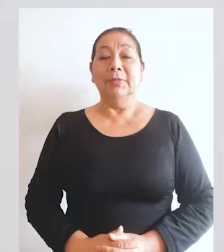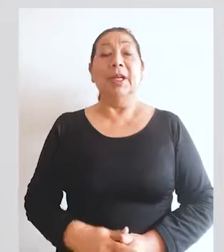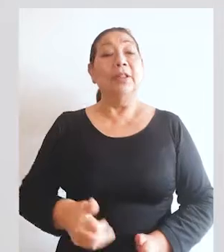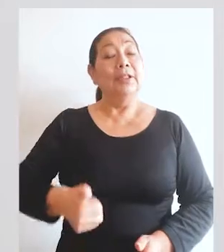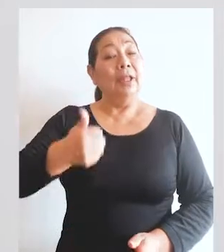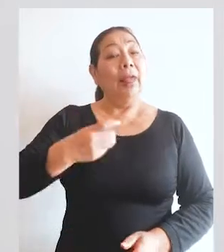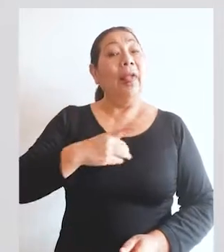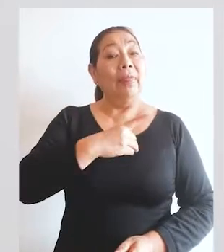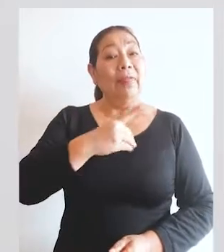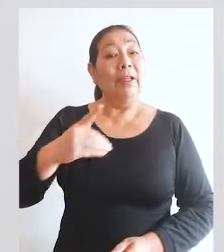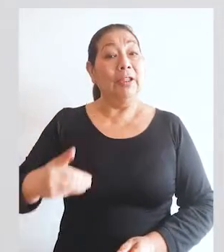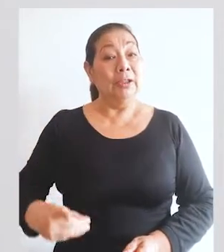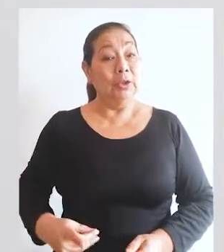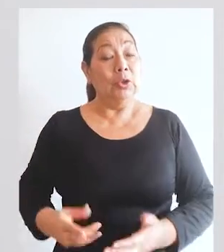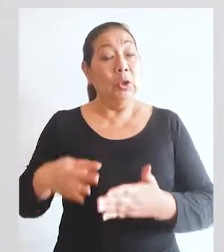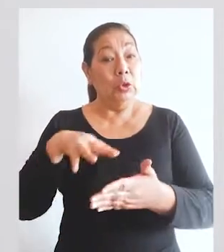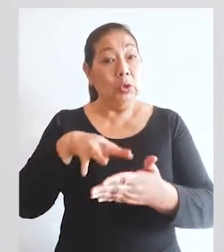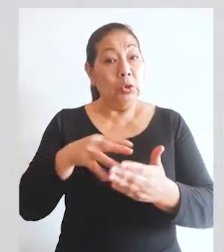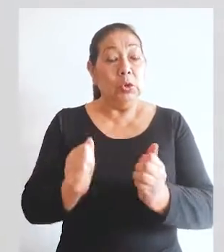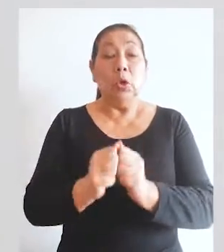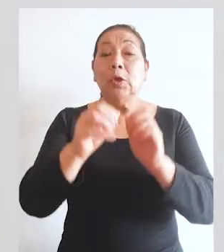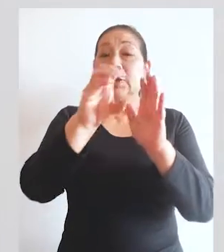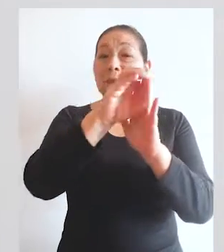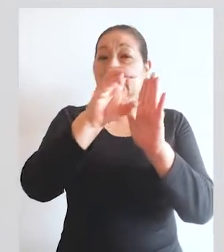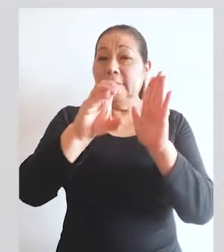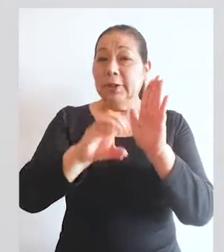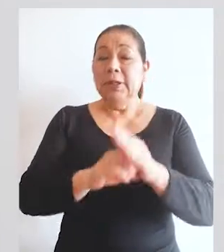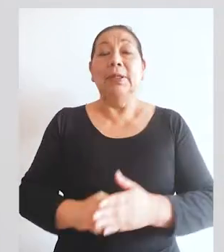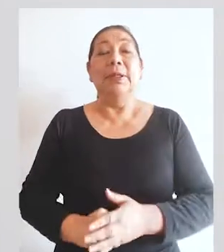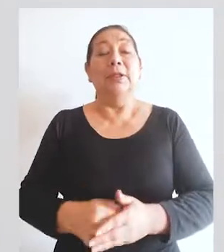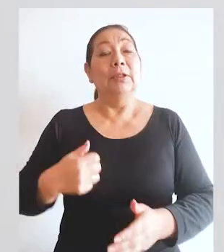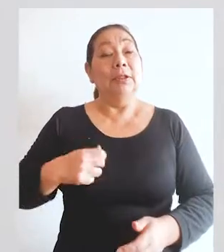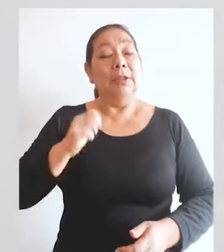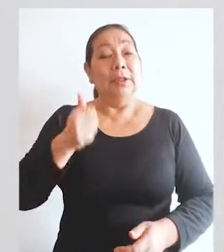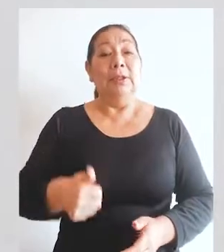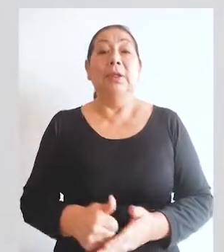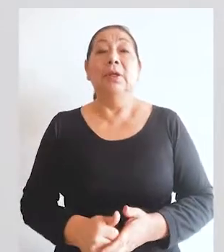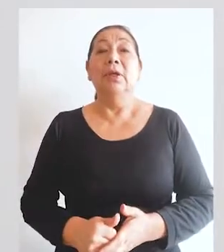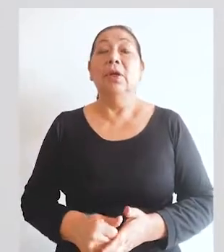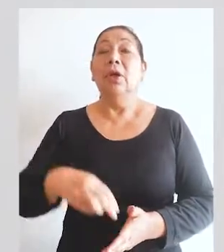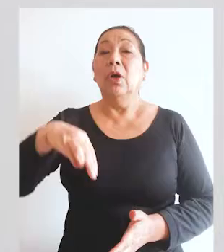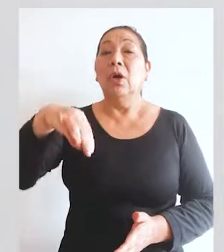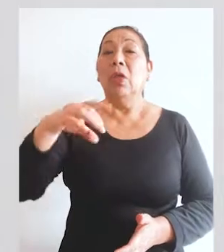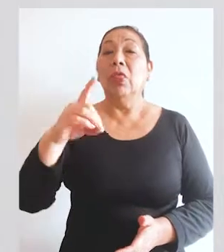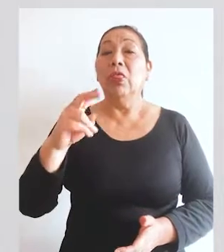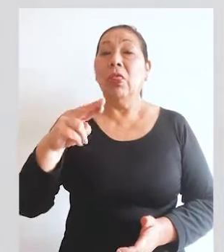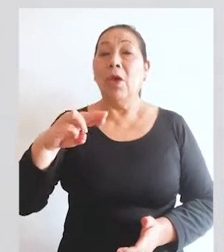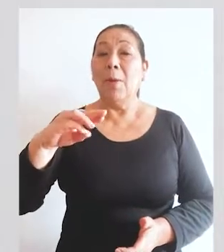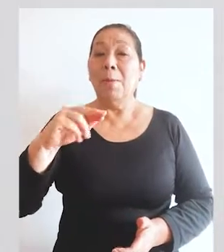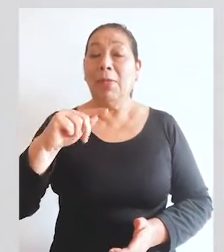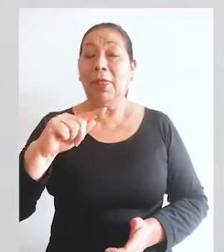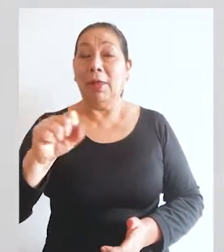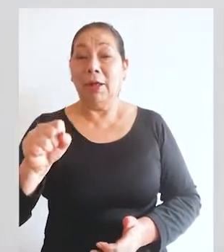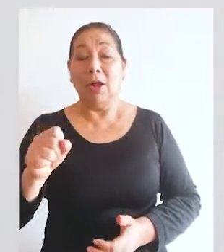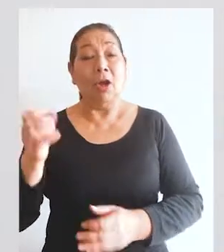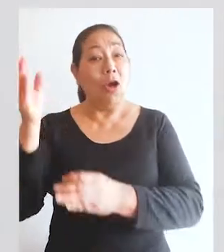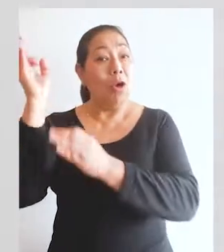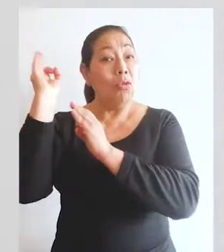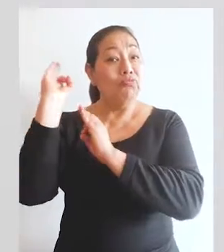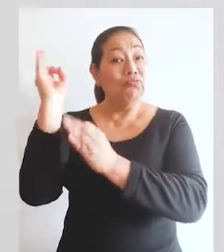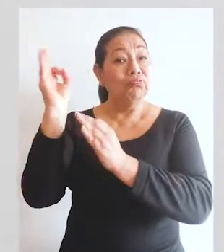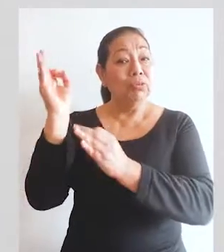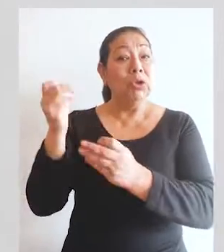El director general del Centro de Estudios Constitucionales, magistrado Helder Domínguez, inauguró la